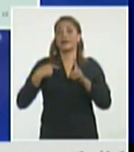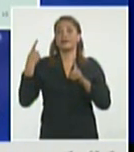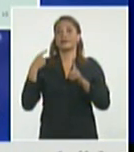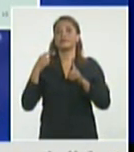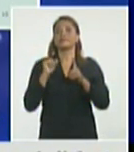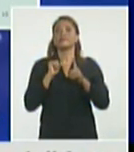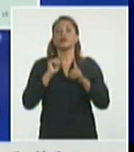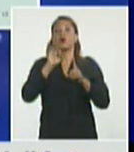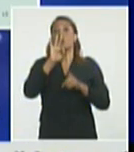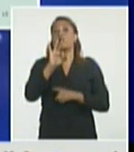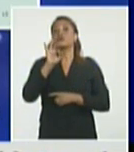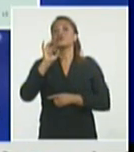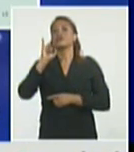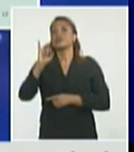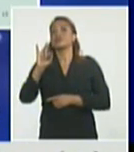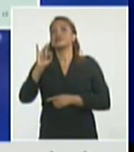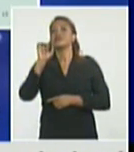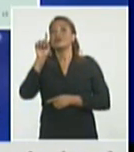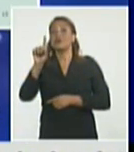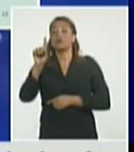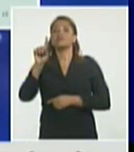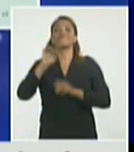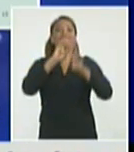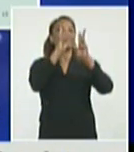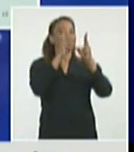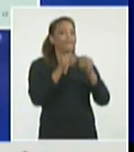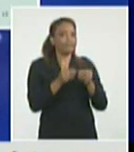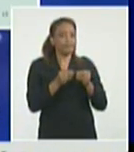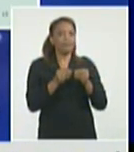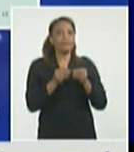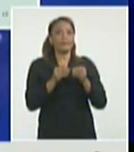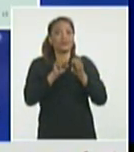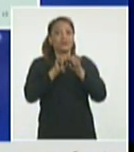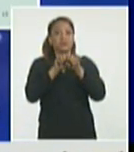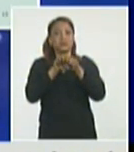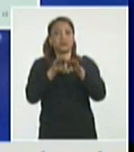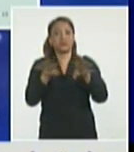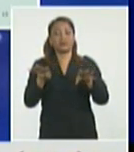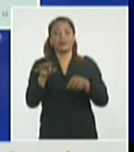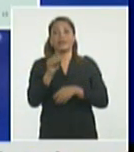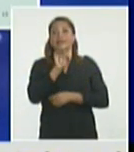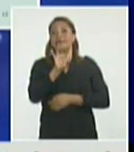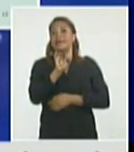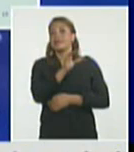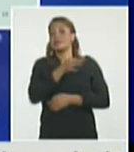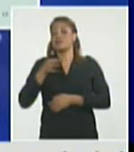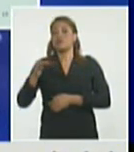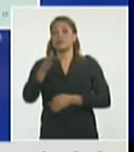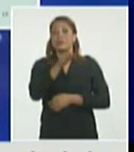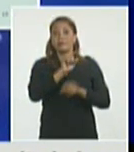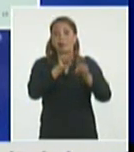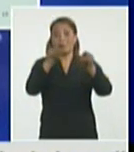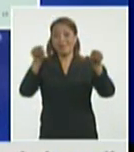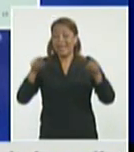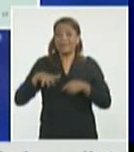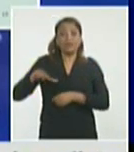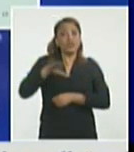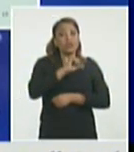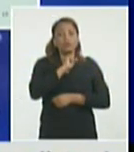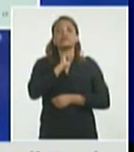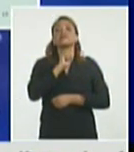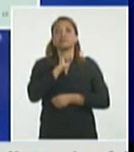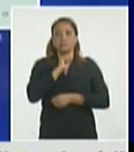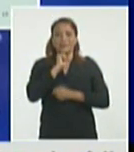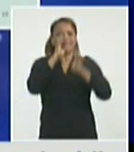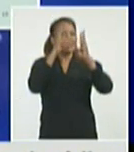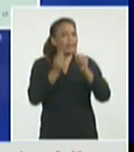871 en total. Disperso, como es característico, en los 15 municipios, con cifras